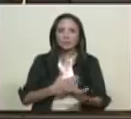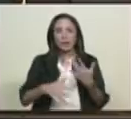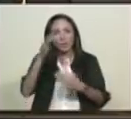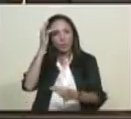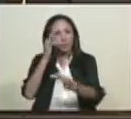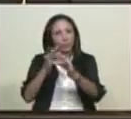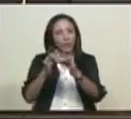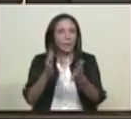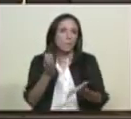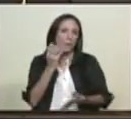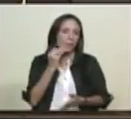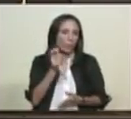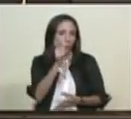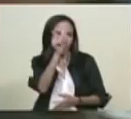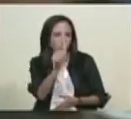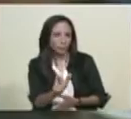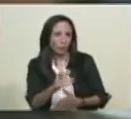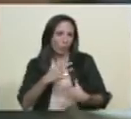alguien,